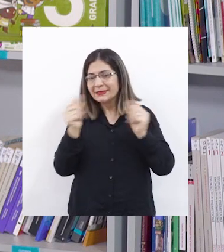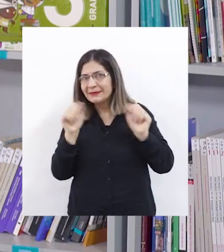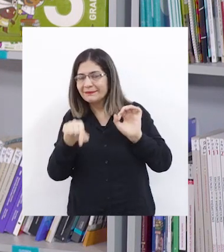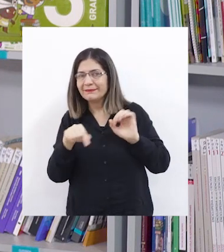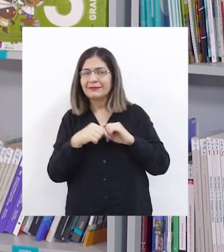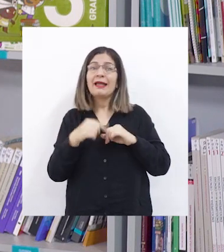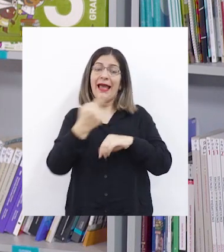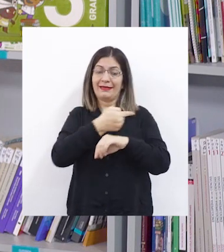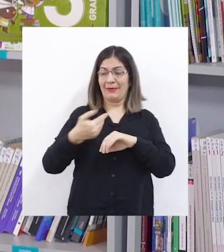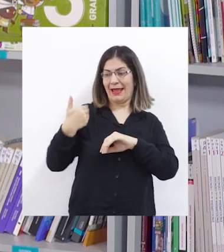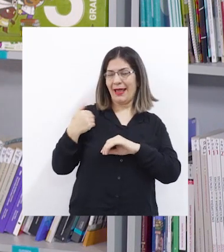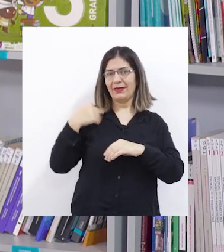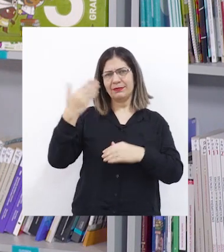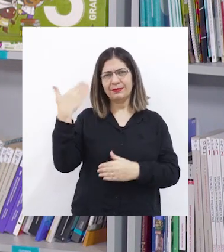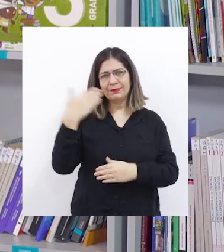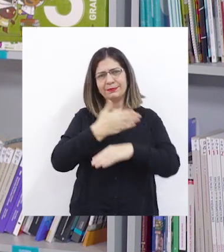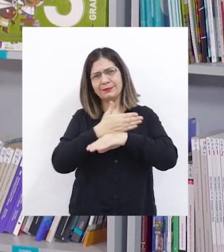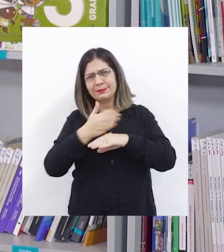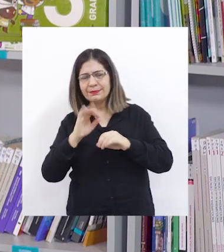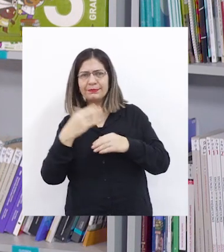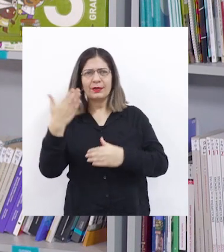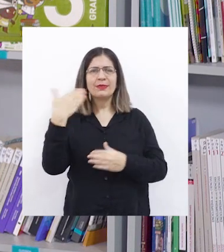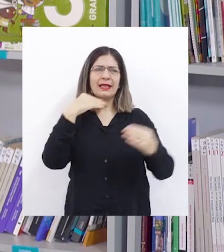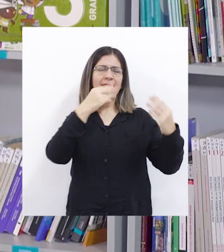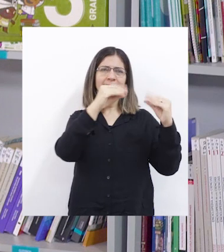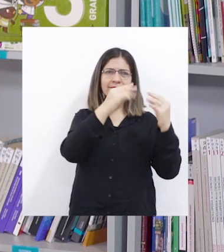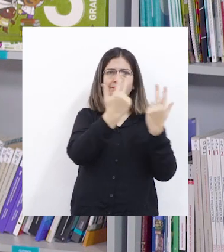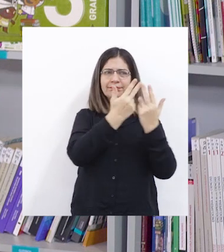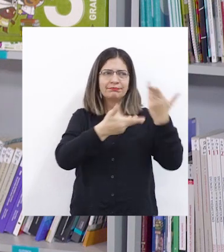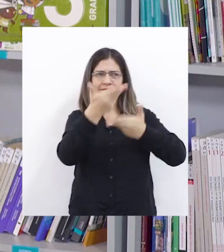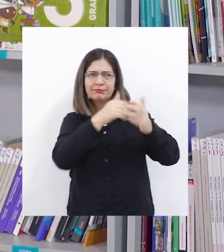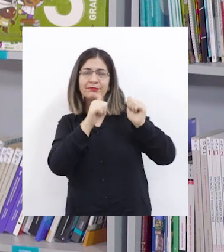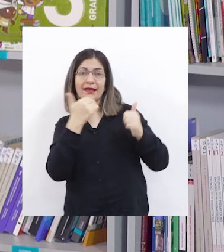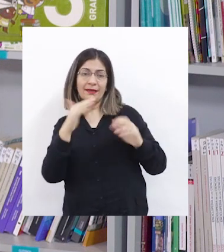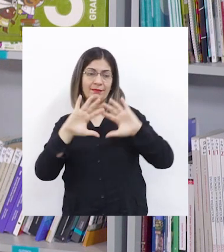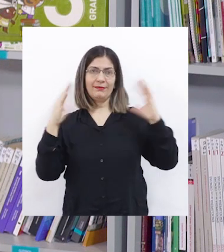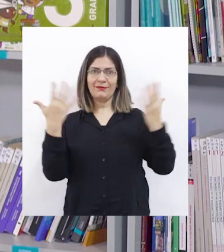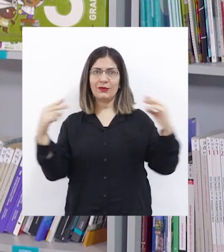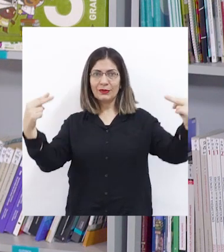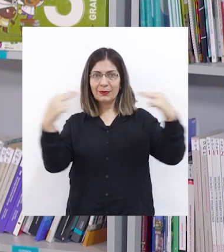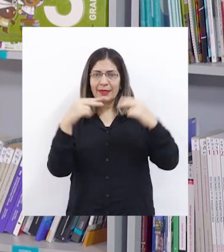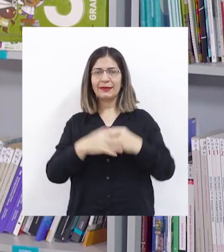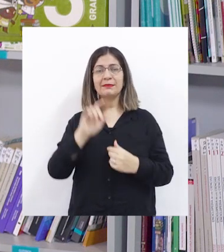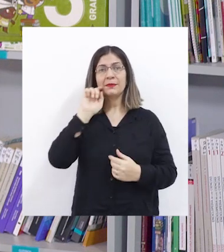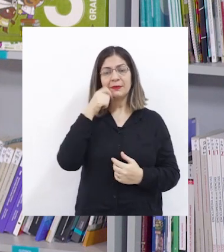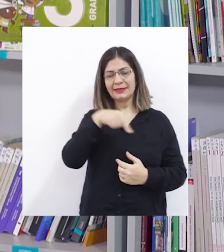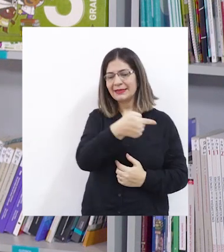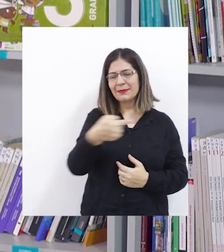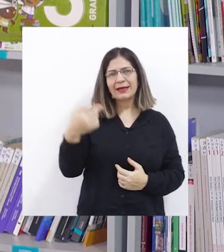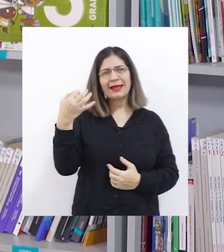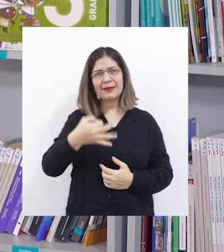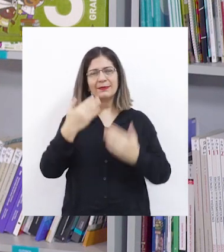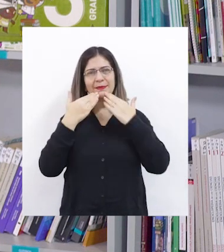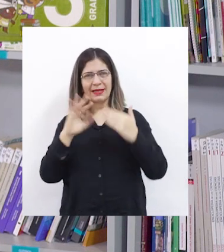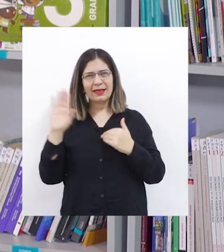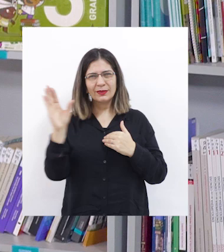Semana extensa, llena de capacitaciones con los conferencistas de todos lados que tuvimos pasando por aquí por la Semana del Maestro para